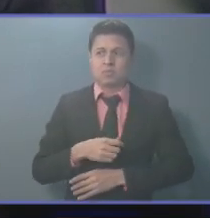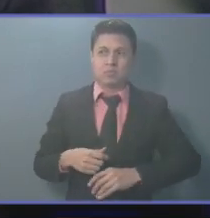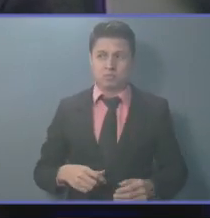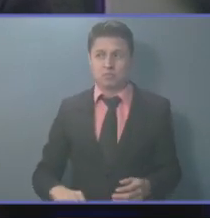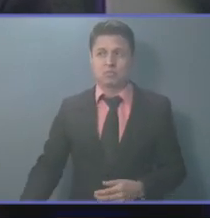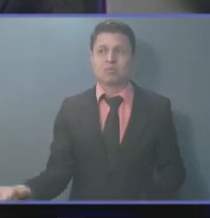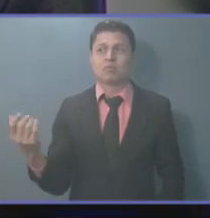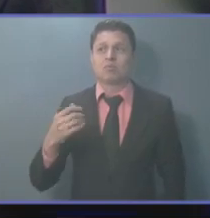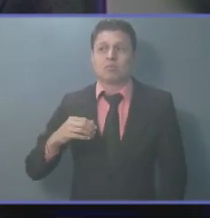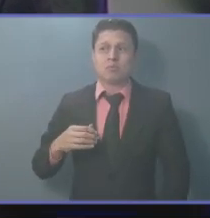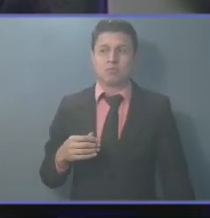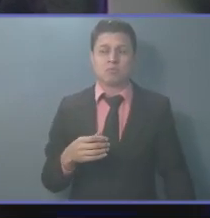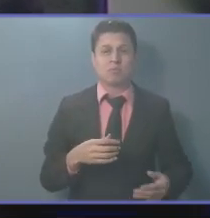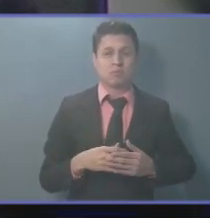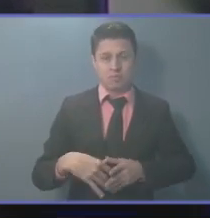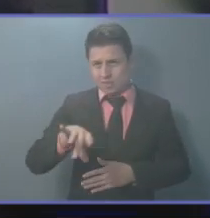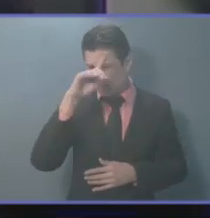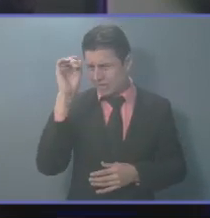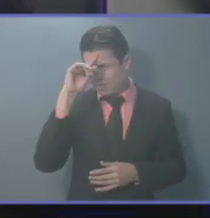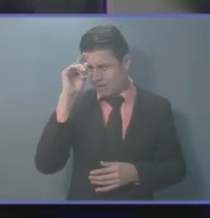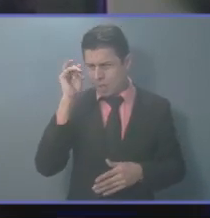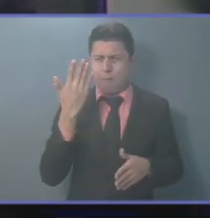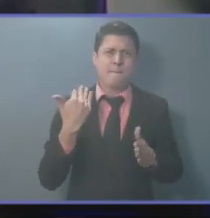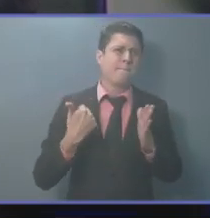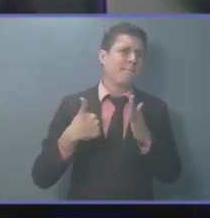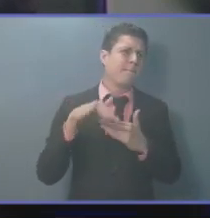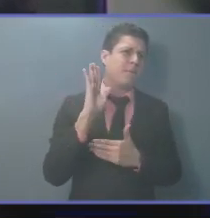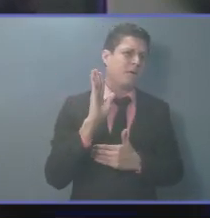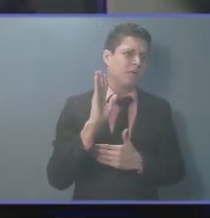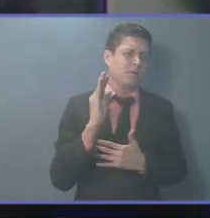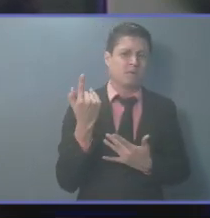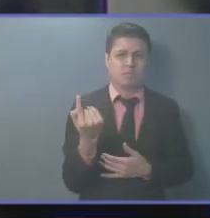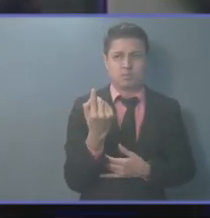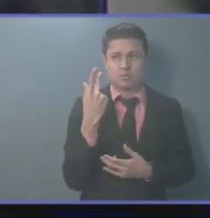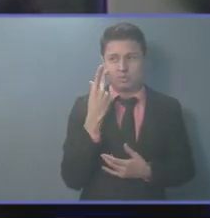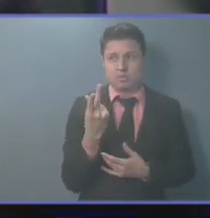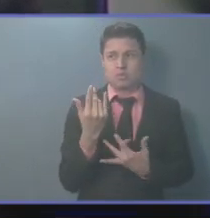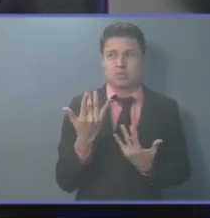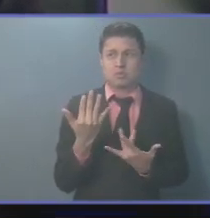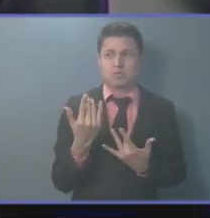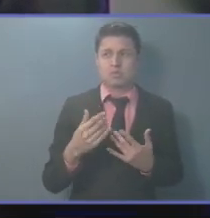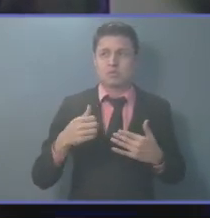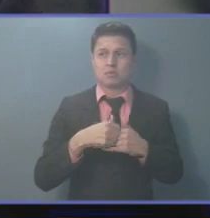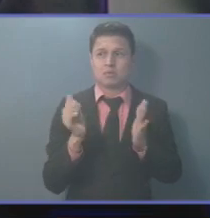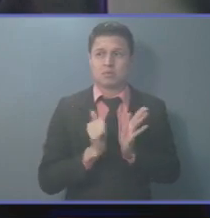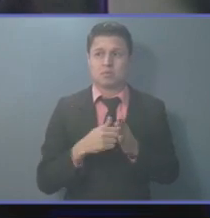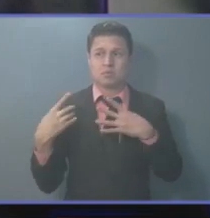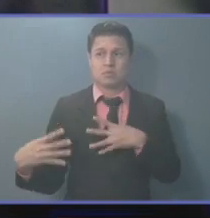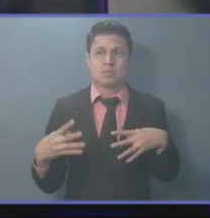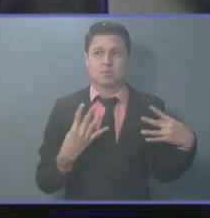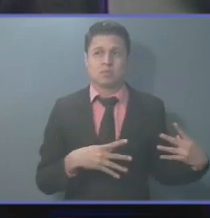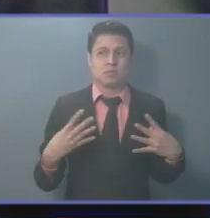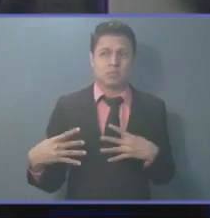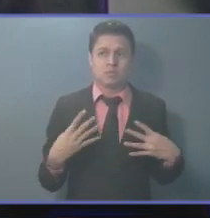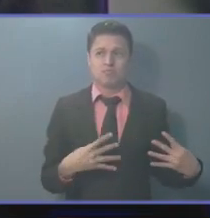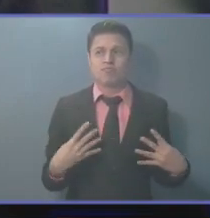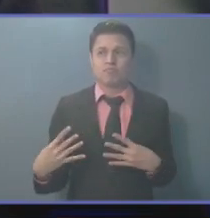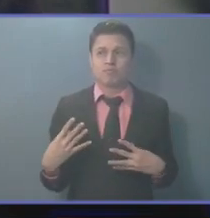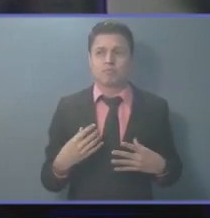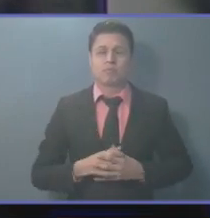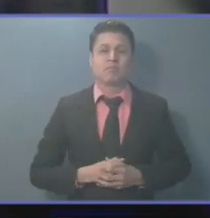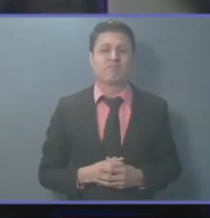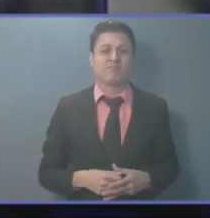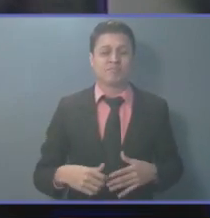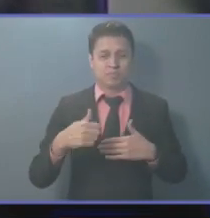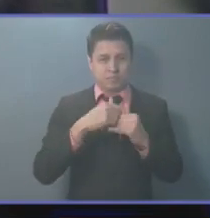ha sobrepasado las expectativas porque es una Asamblea Legislativa dinámica, una Asamblea